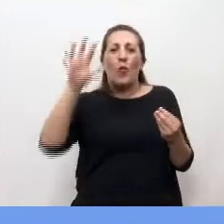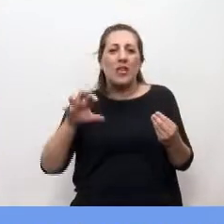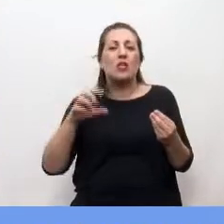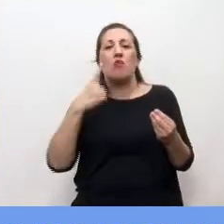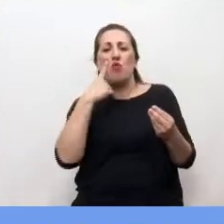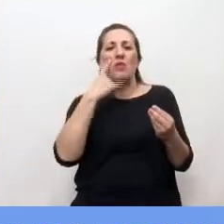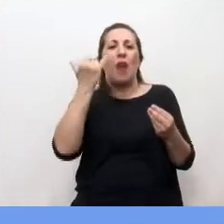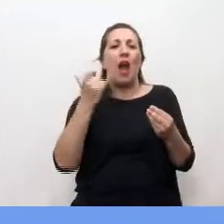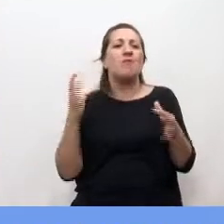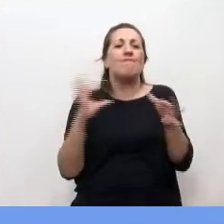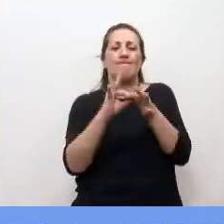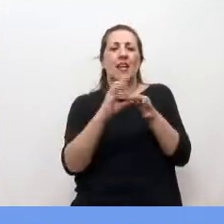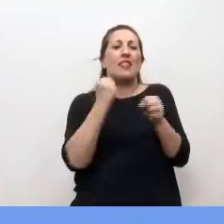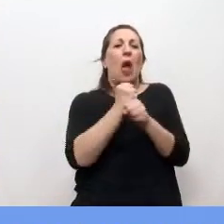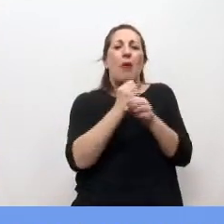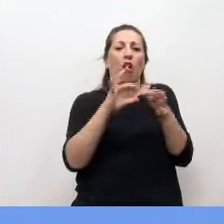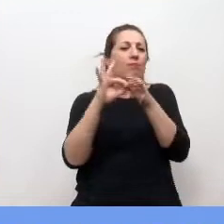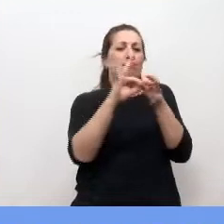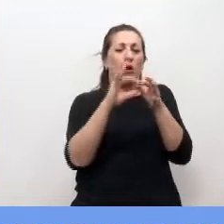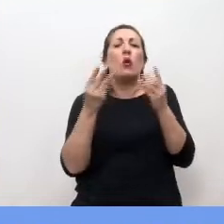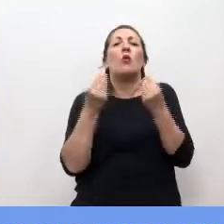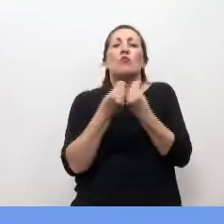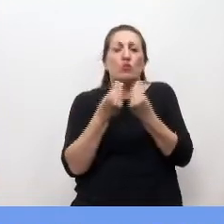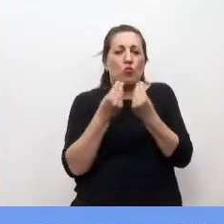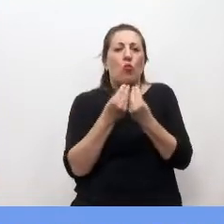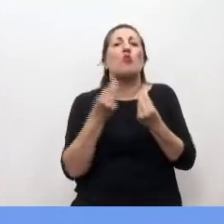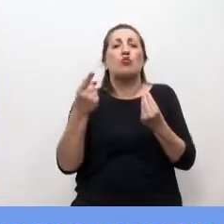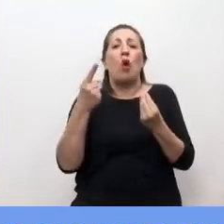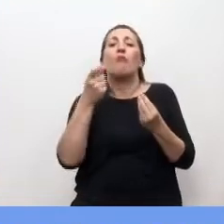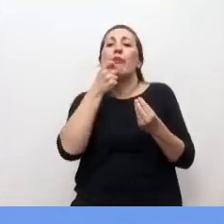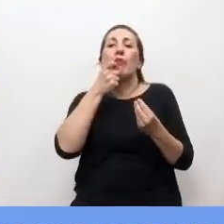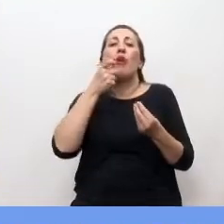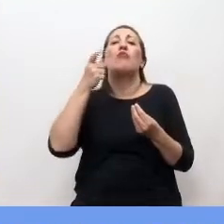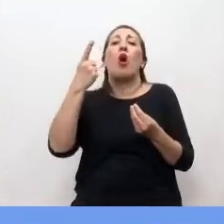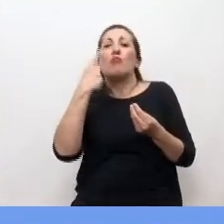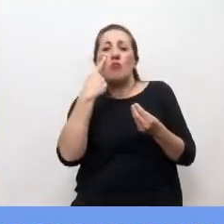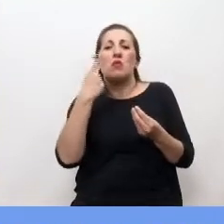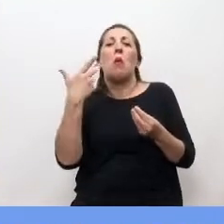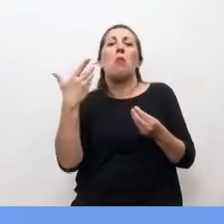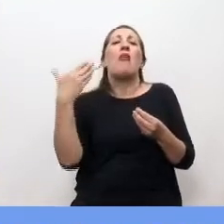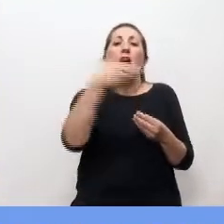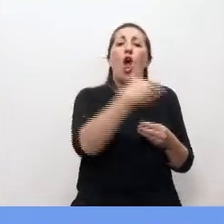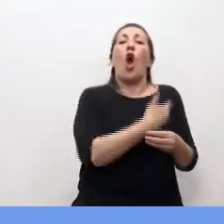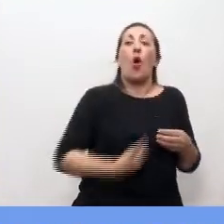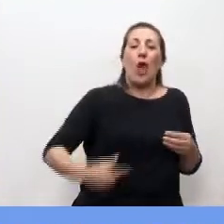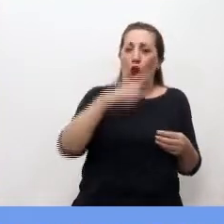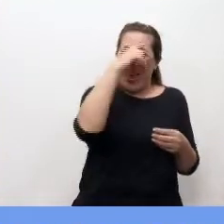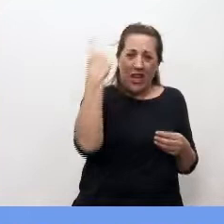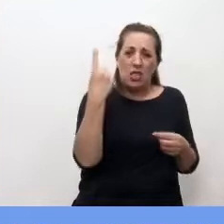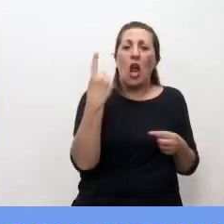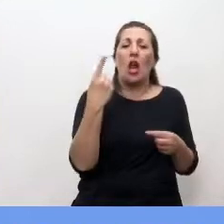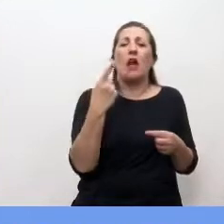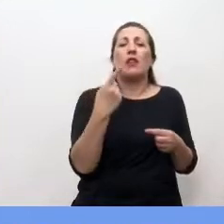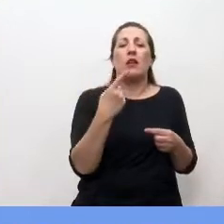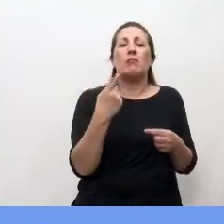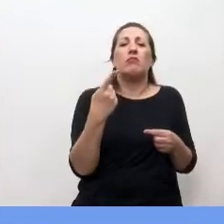es más muchos municipios pueden ir directamente al gobierno nacional como lo están haciendo ahora efectivamente con muy buenos